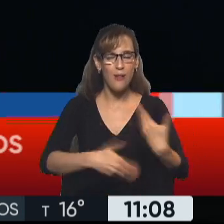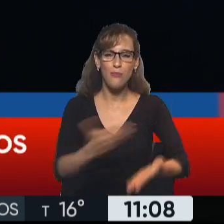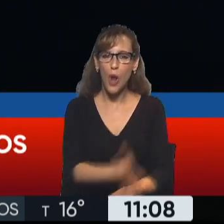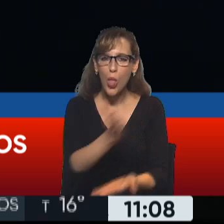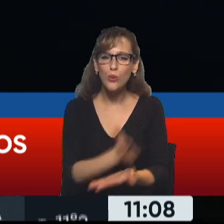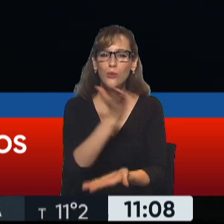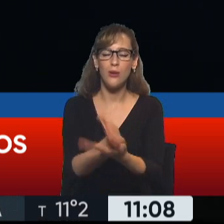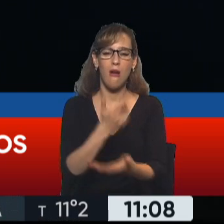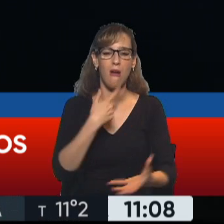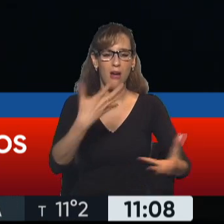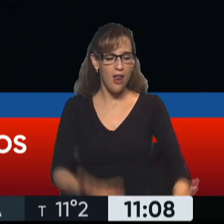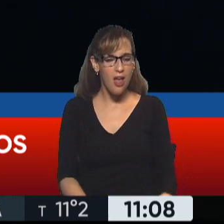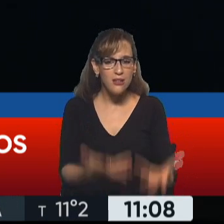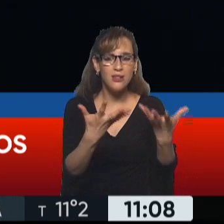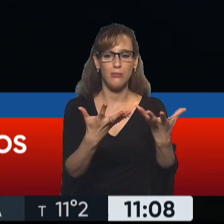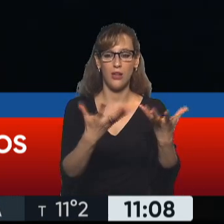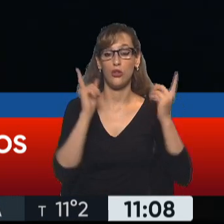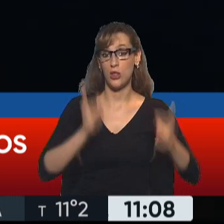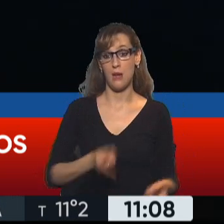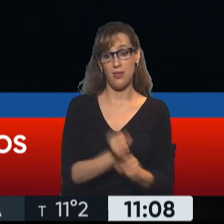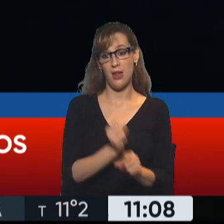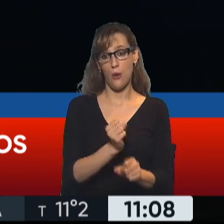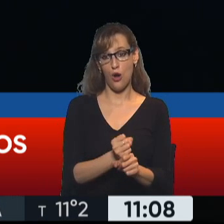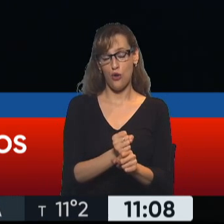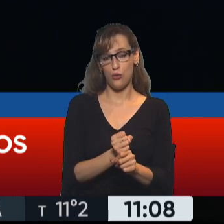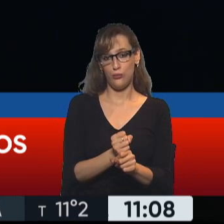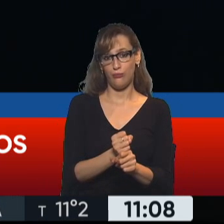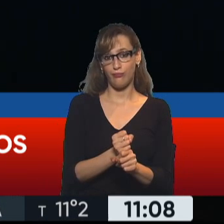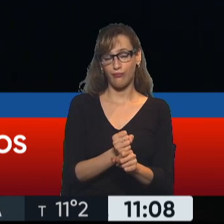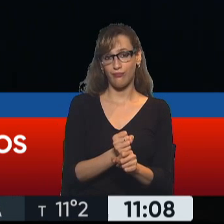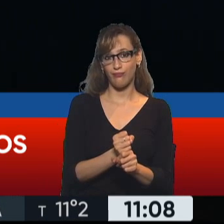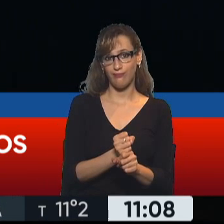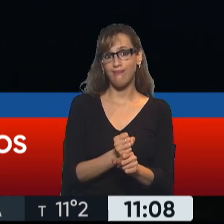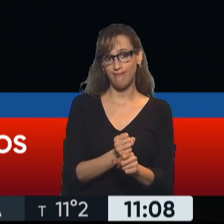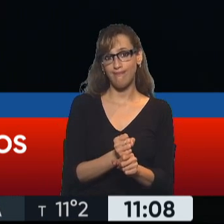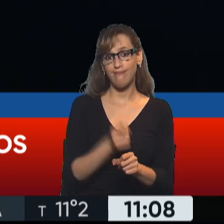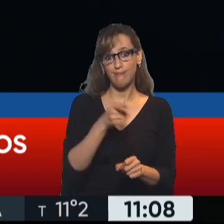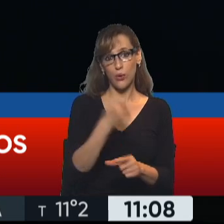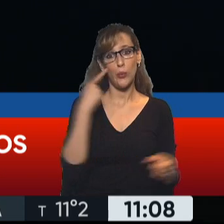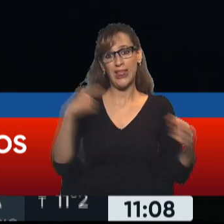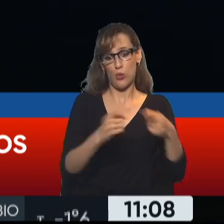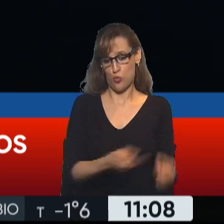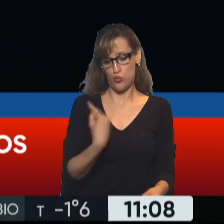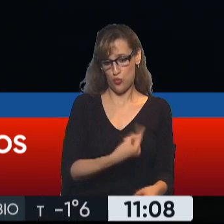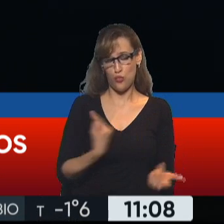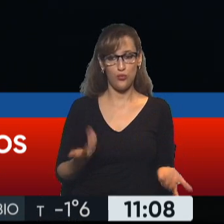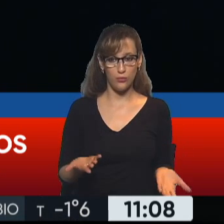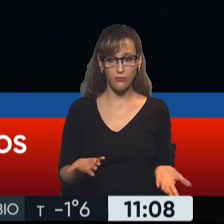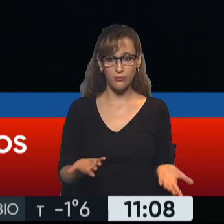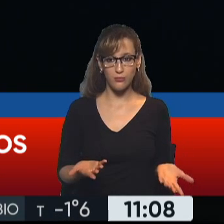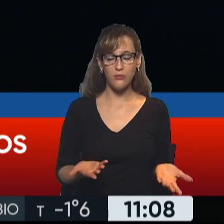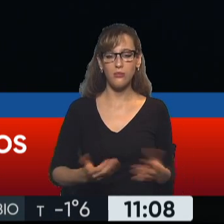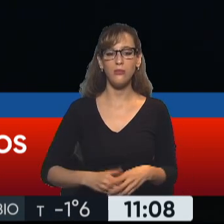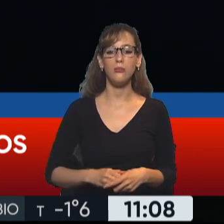producción y fundamentalmente de trabajo. Esto es lo que buscamos con esto. Por eso todo esto